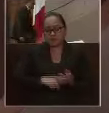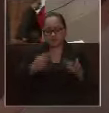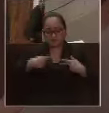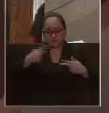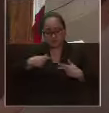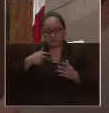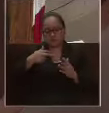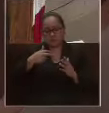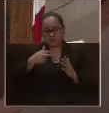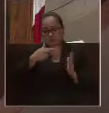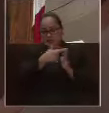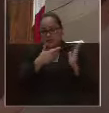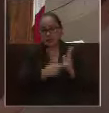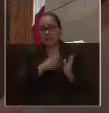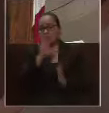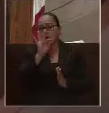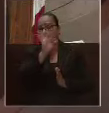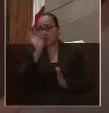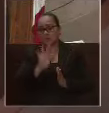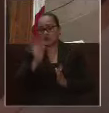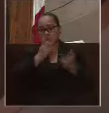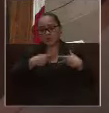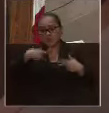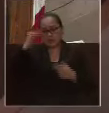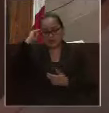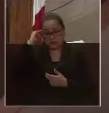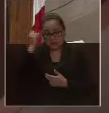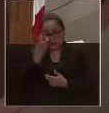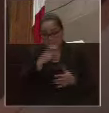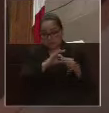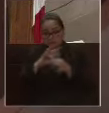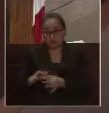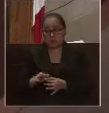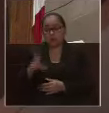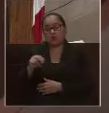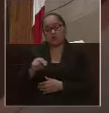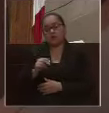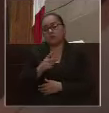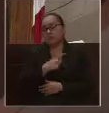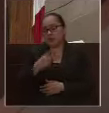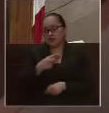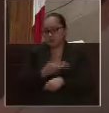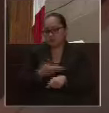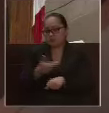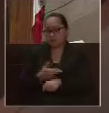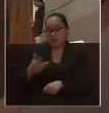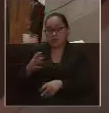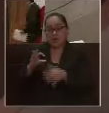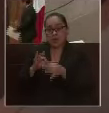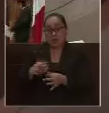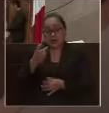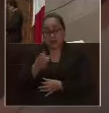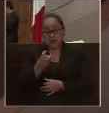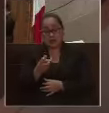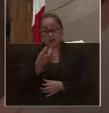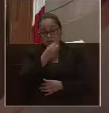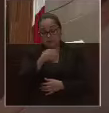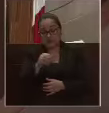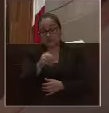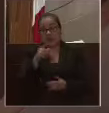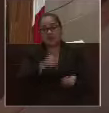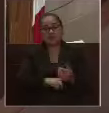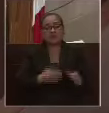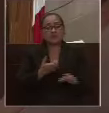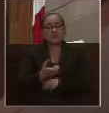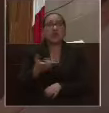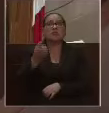una regla fija, pues no, justamente no coincide con las reglas de ponderación que tiene que llevarse a cabo, especialmente en una entidad